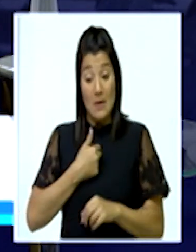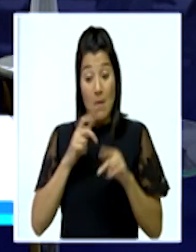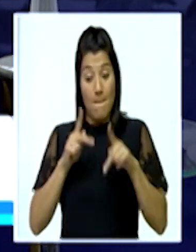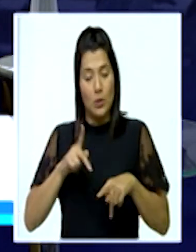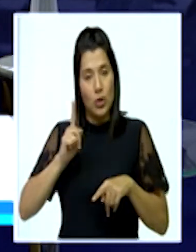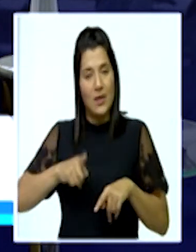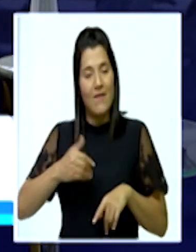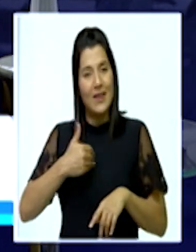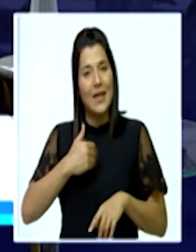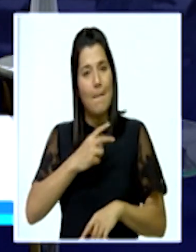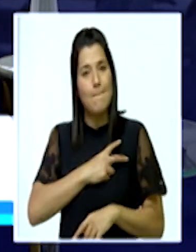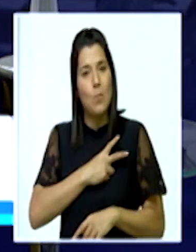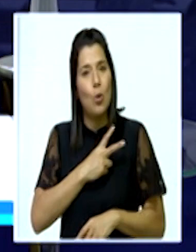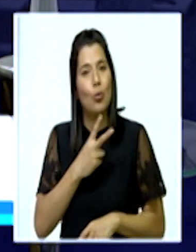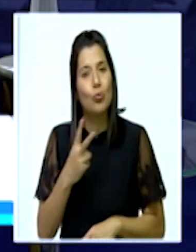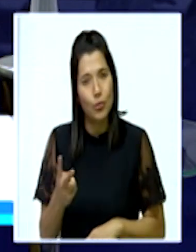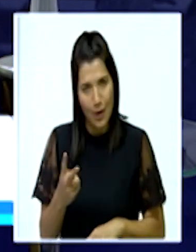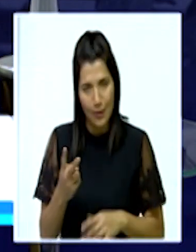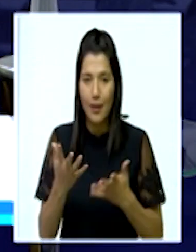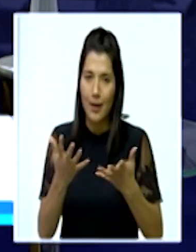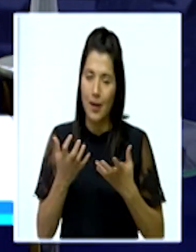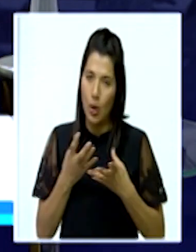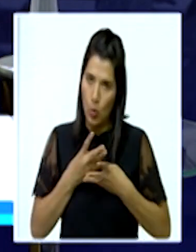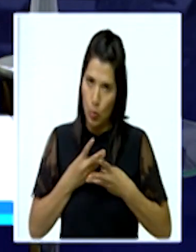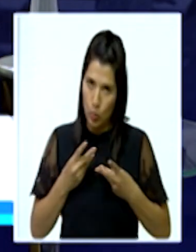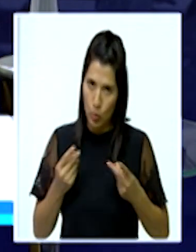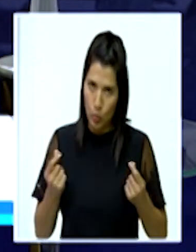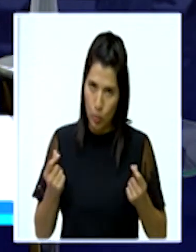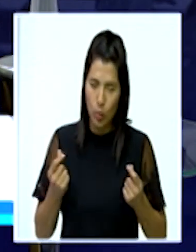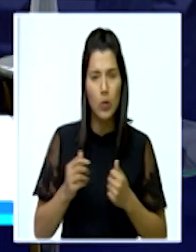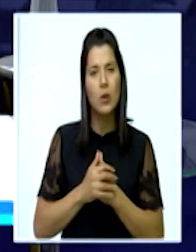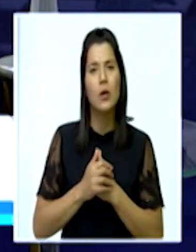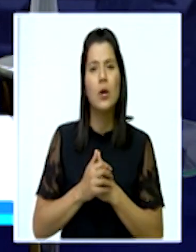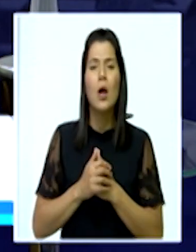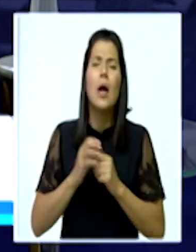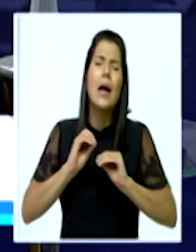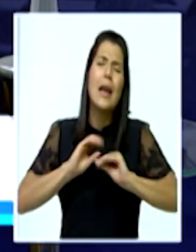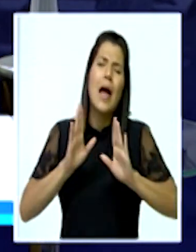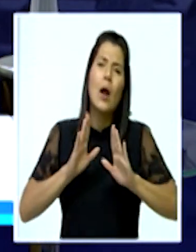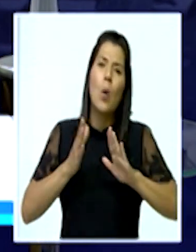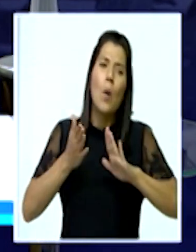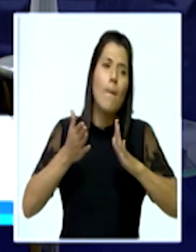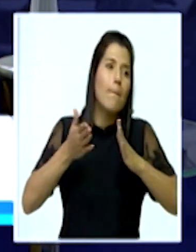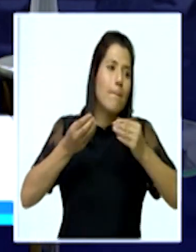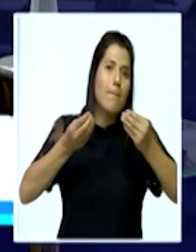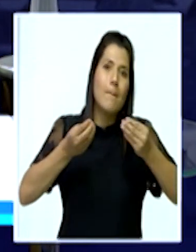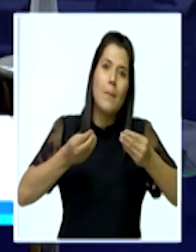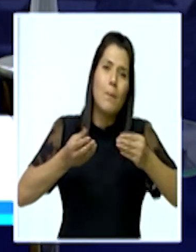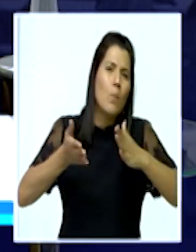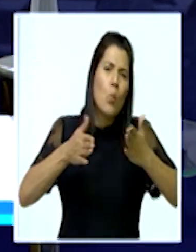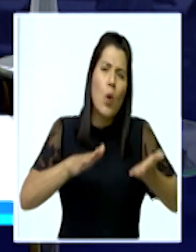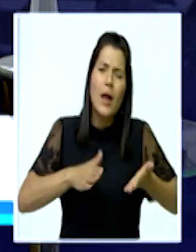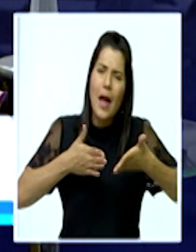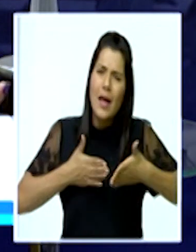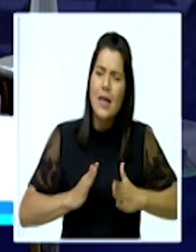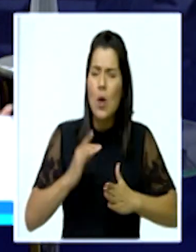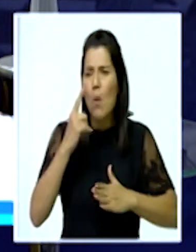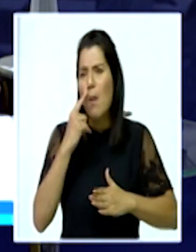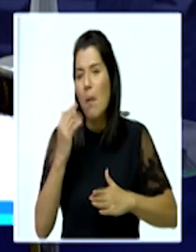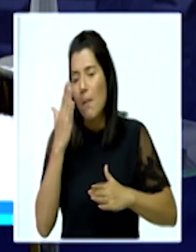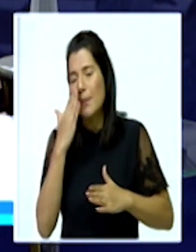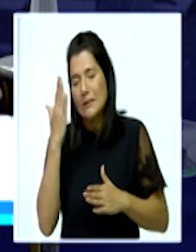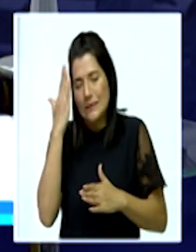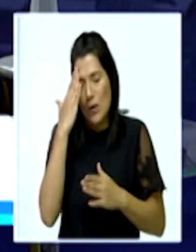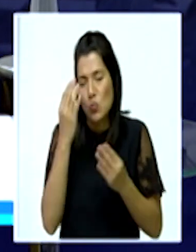de esa persona de querer sanar. Obviamente, perder un hijo, una mamá, un papá, es difícil, es muy difícil, sabemos